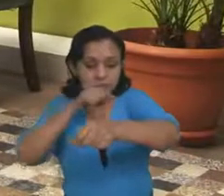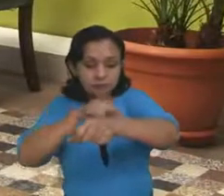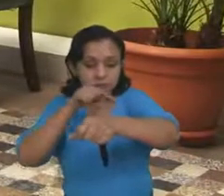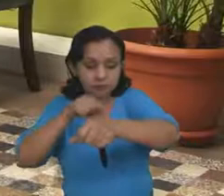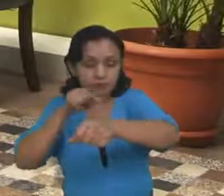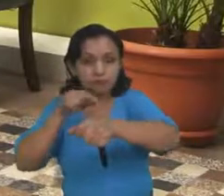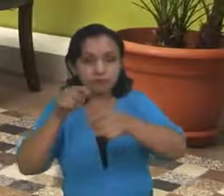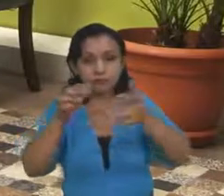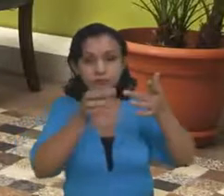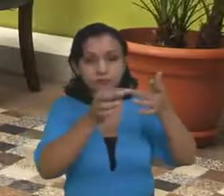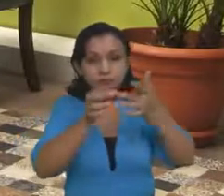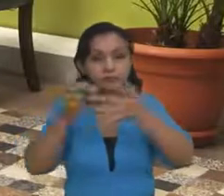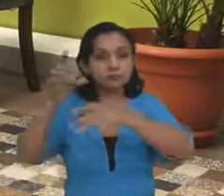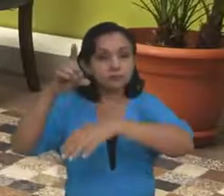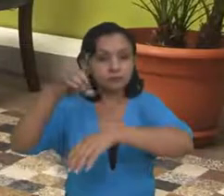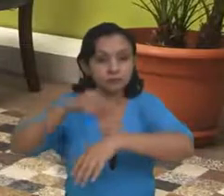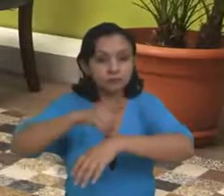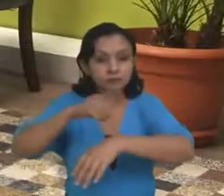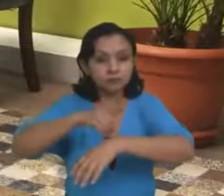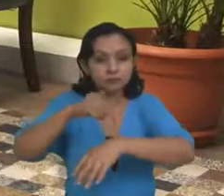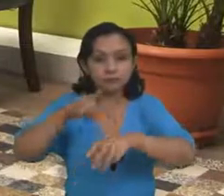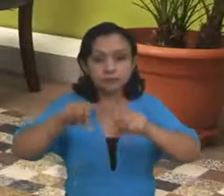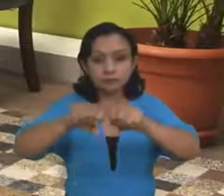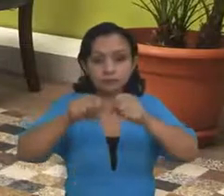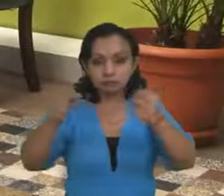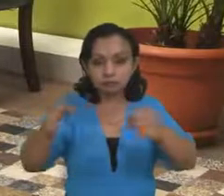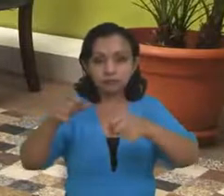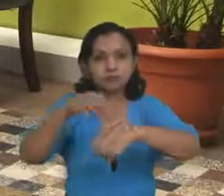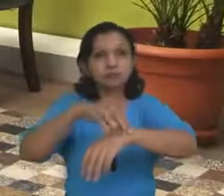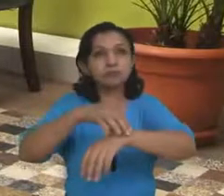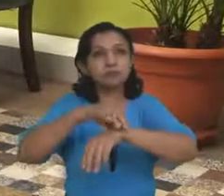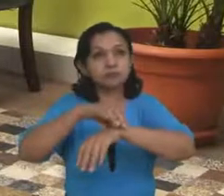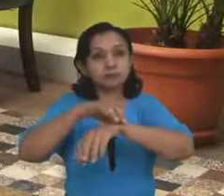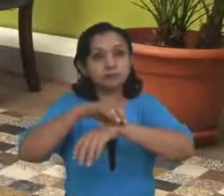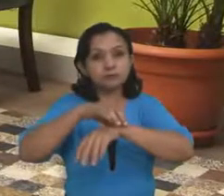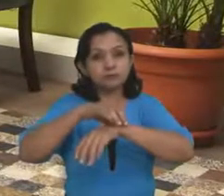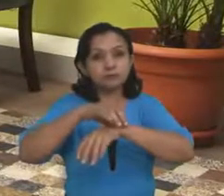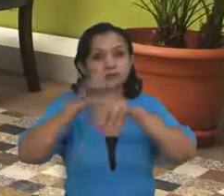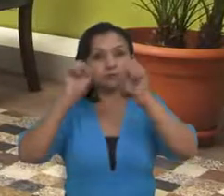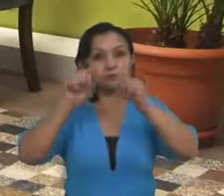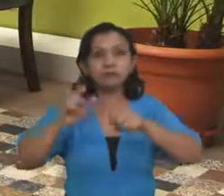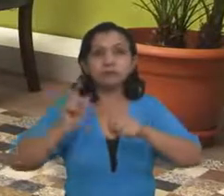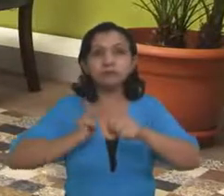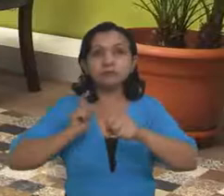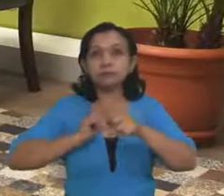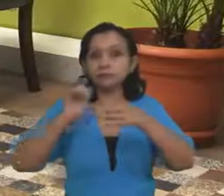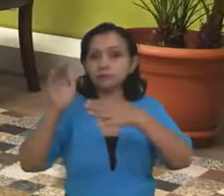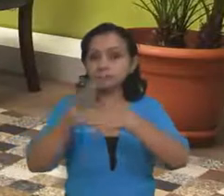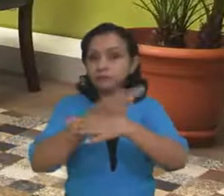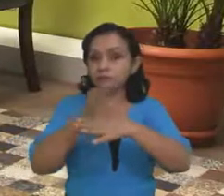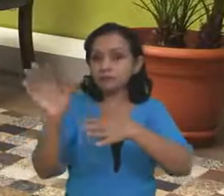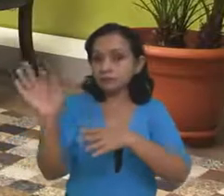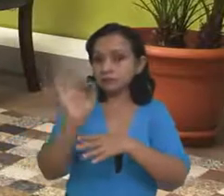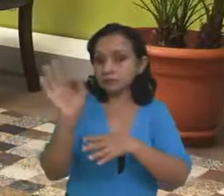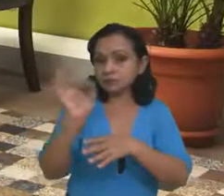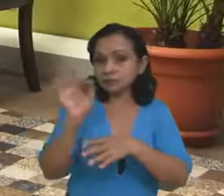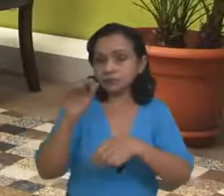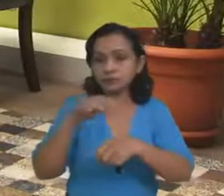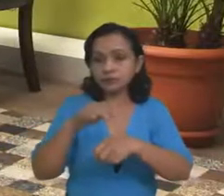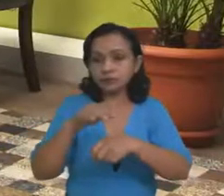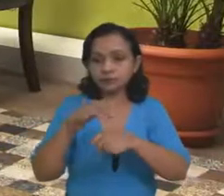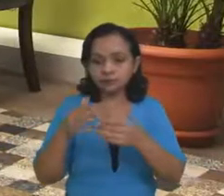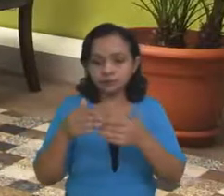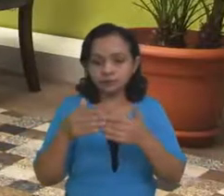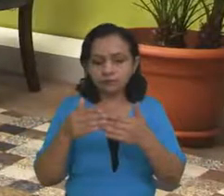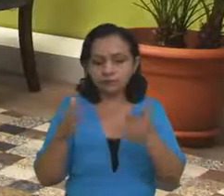especialista, ¿ya? Entonces, las fracturas pueden tener distintas características. Pueden ser fracturas